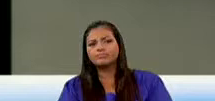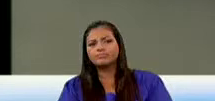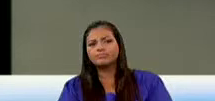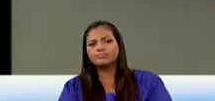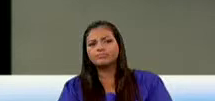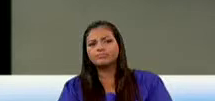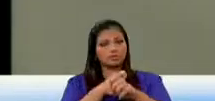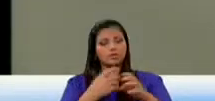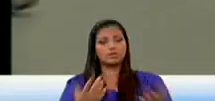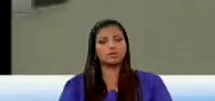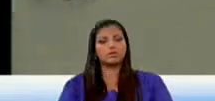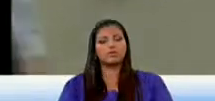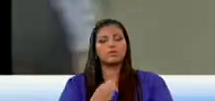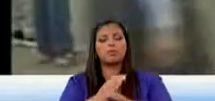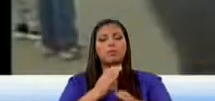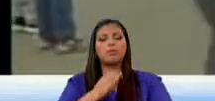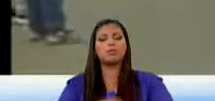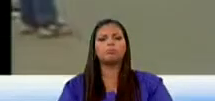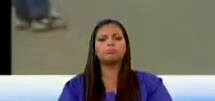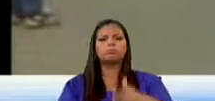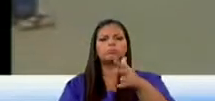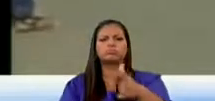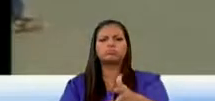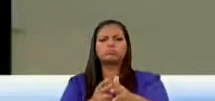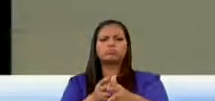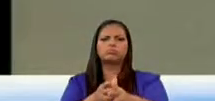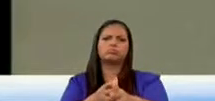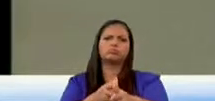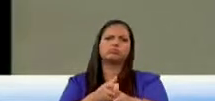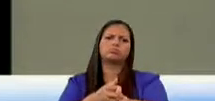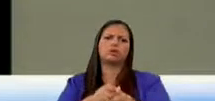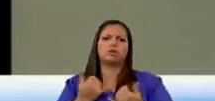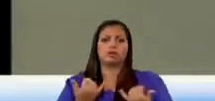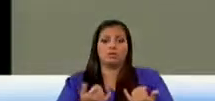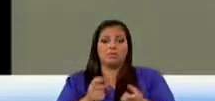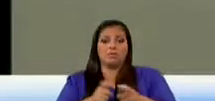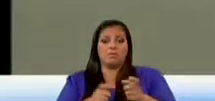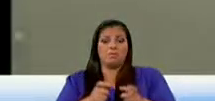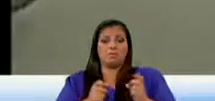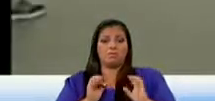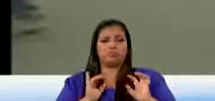más buses. A estas horas de la mañana hay más flujo vehicular.